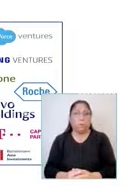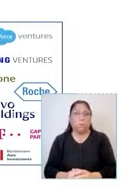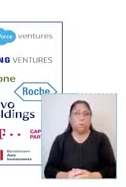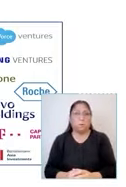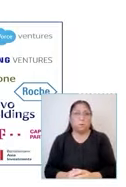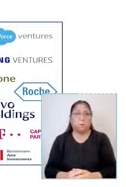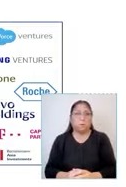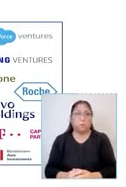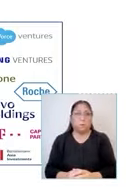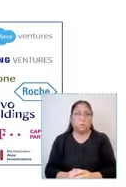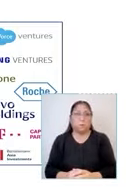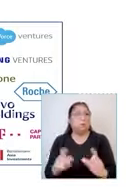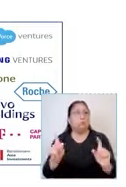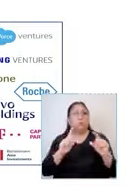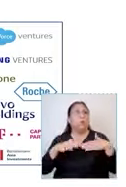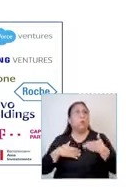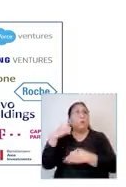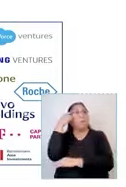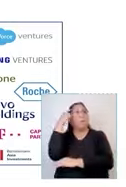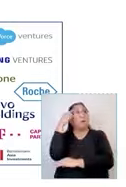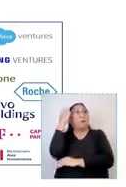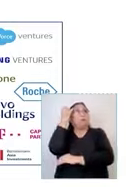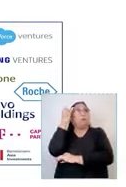No nos podemos imaginar